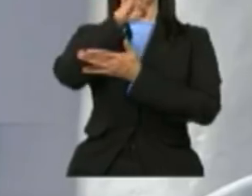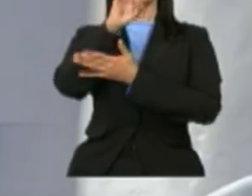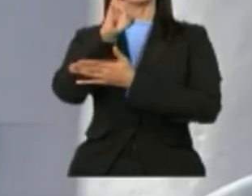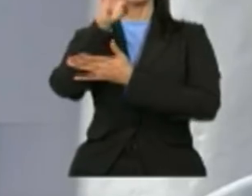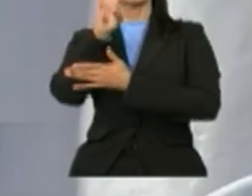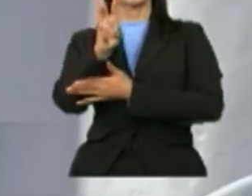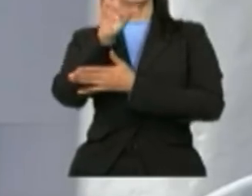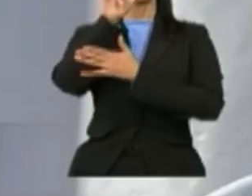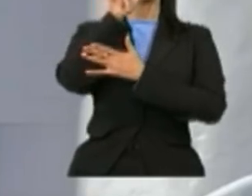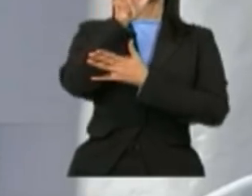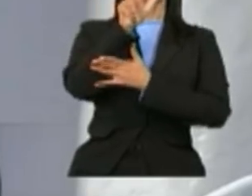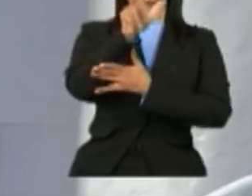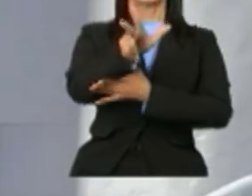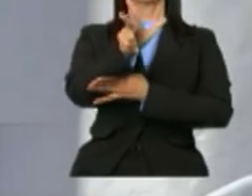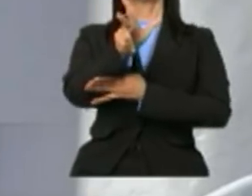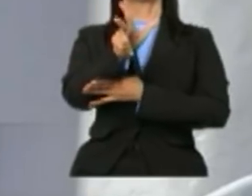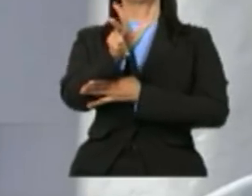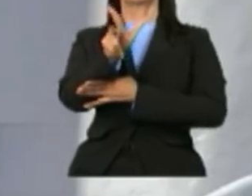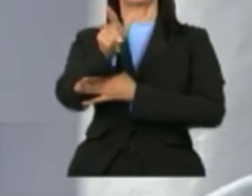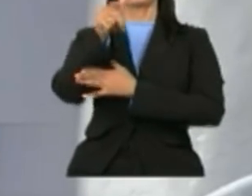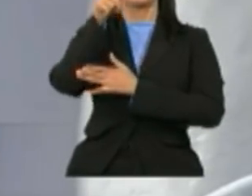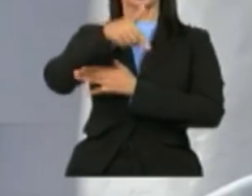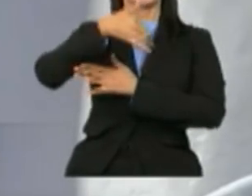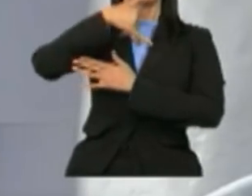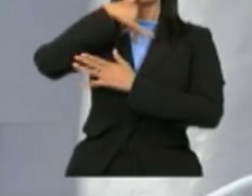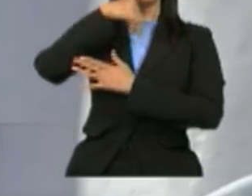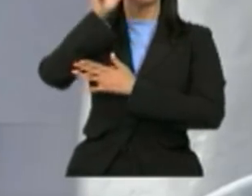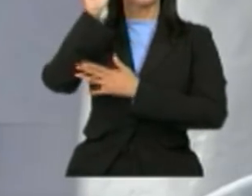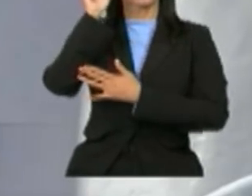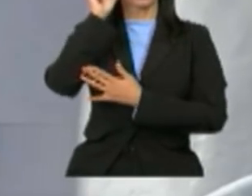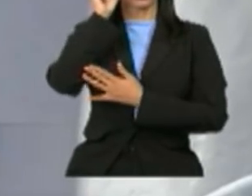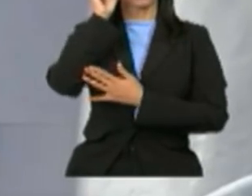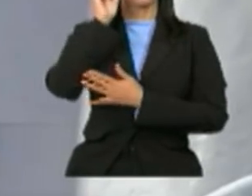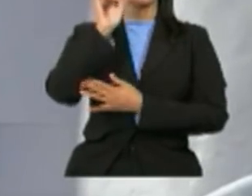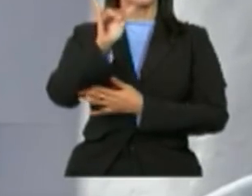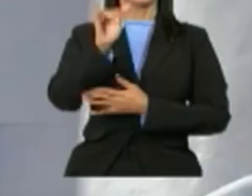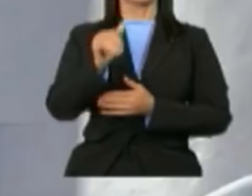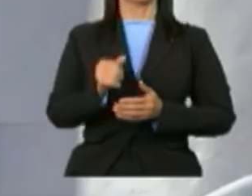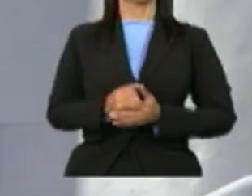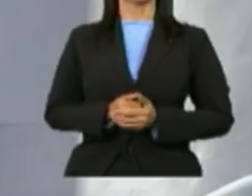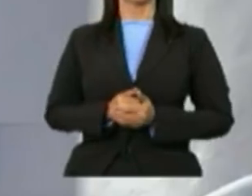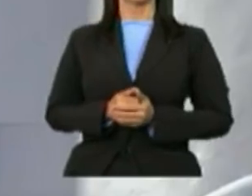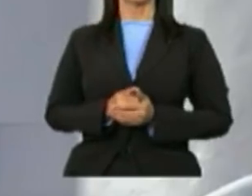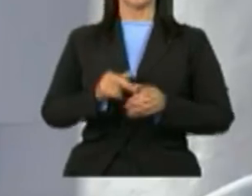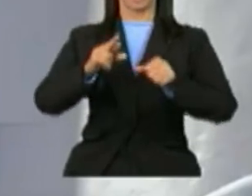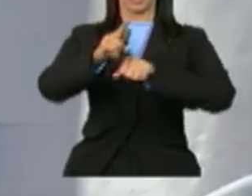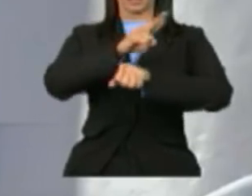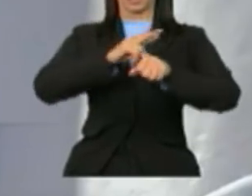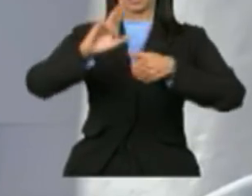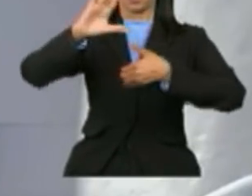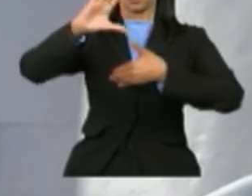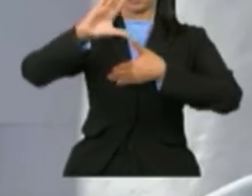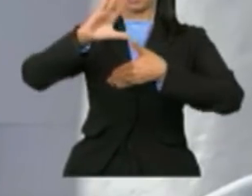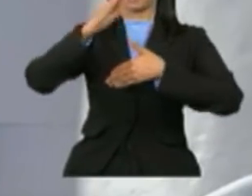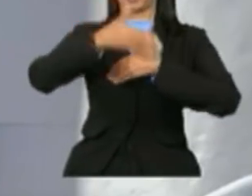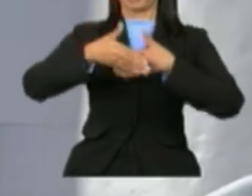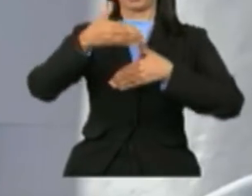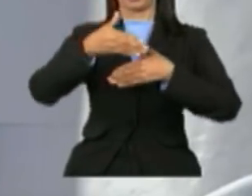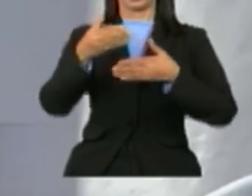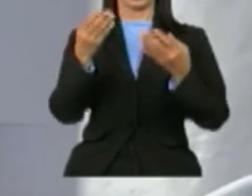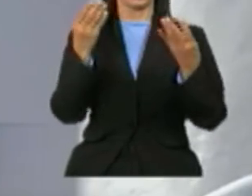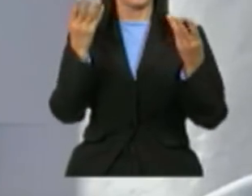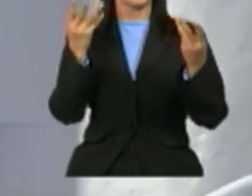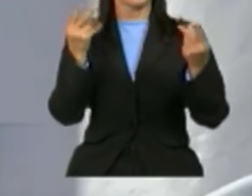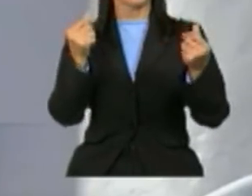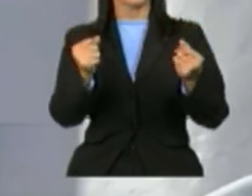6.463 defunciones fueron del día de ayer. En la región de las Américas se han reportado un